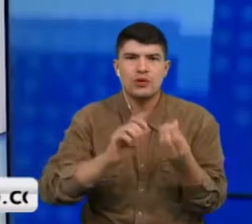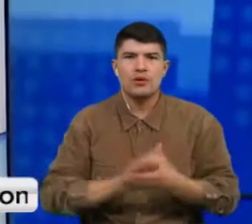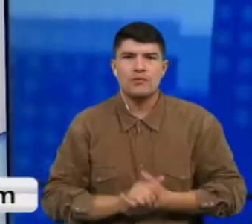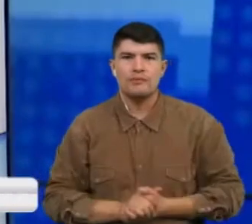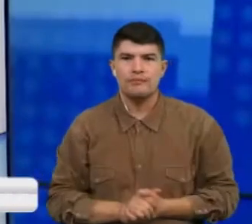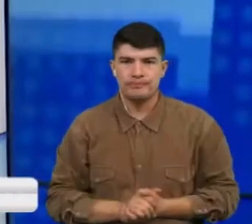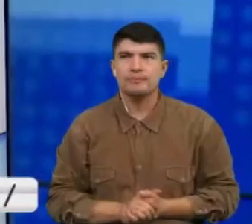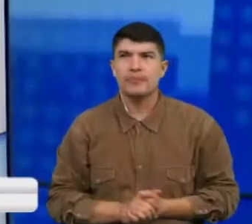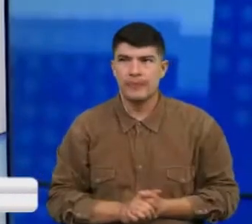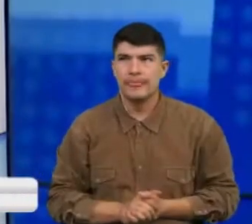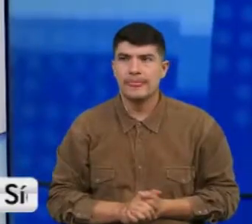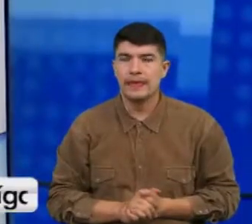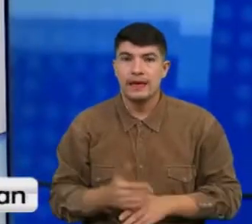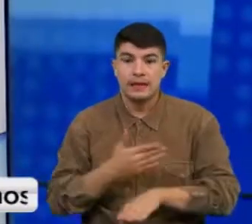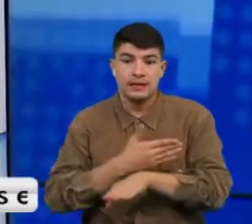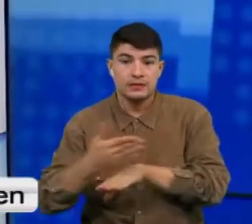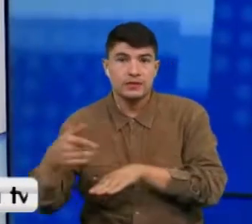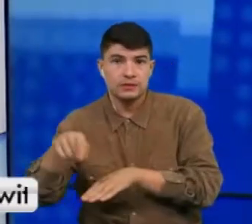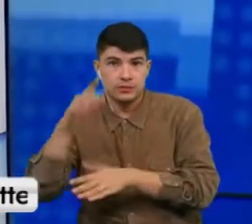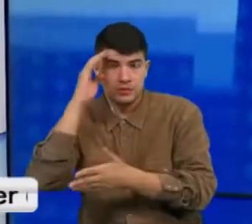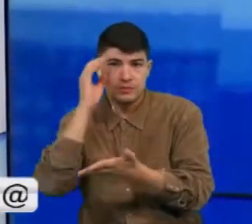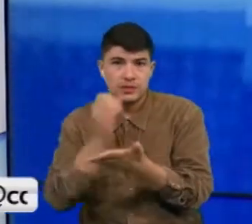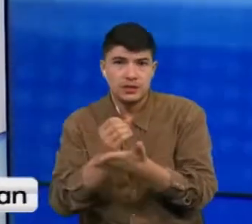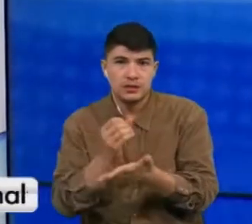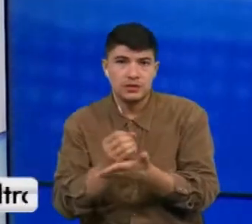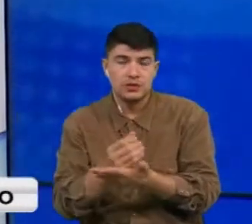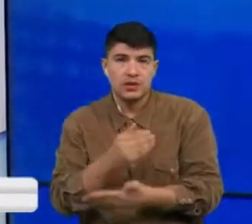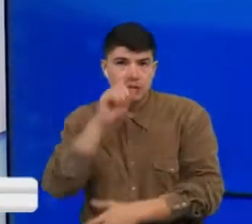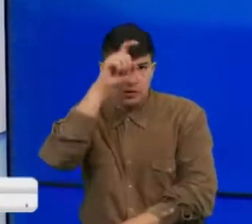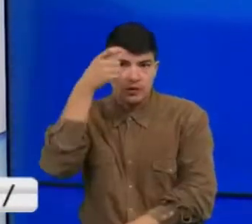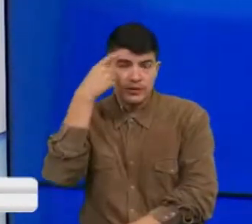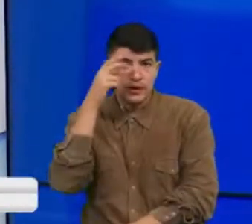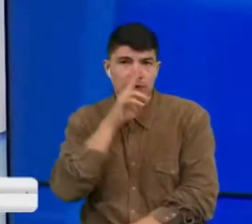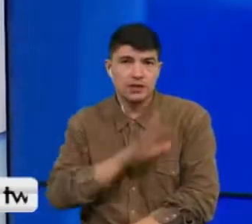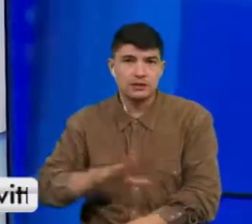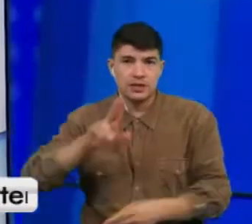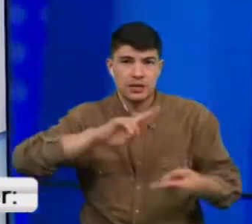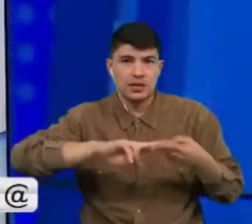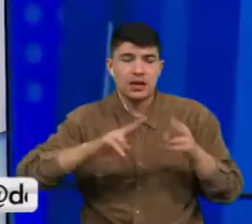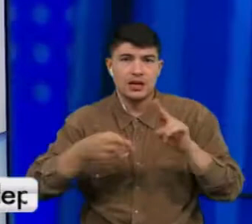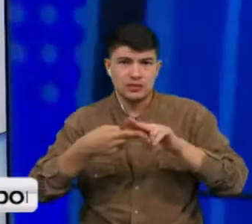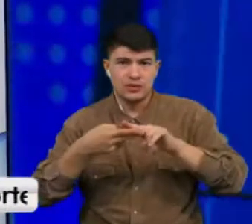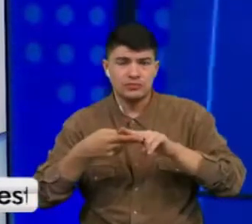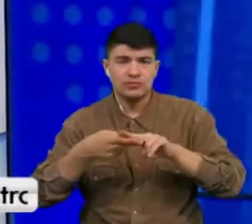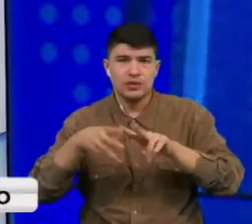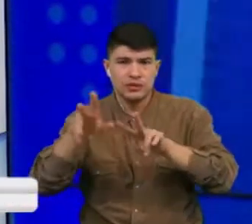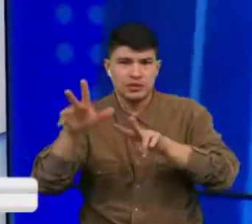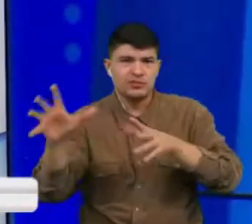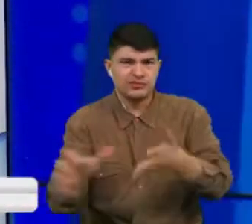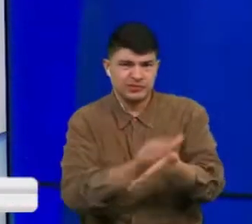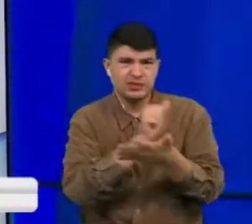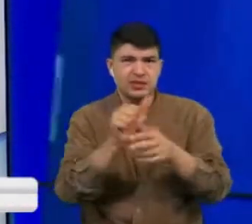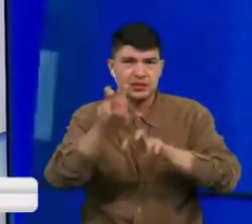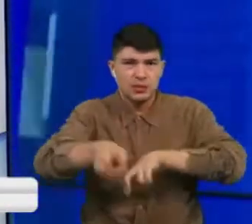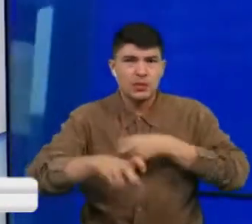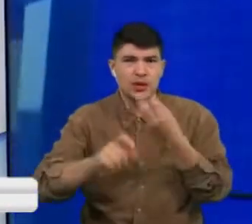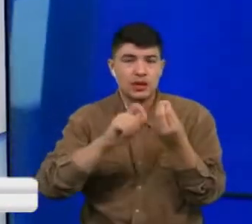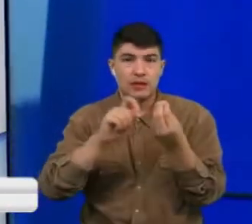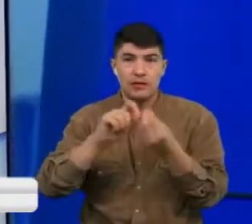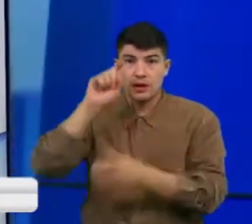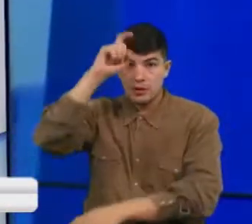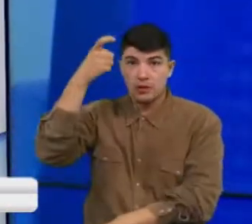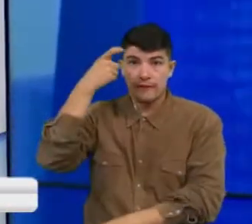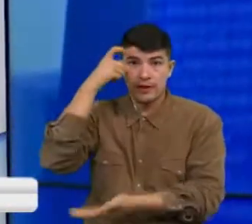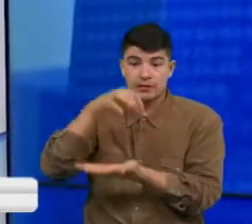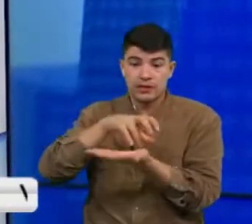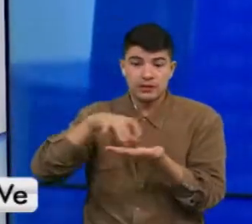Y es que luego de las declaraciones entregadas por parte del Gobierno Nacional en materia de la erradicación de cultivos ilícitos, pues la Gobernación de